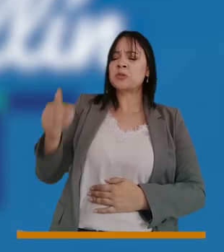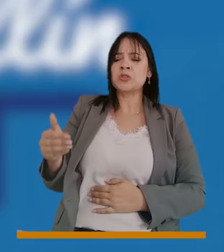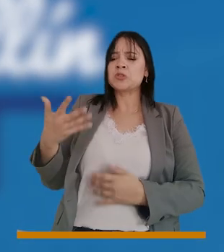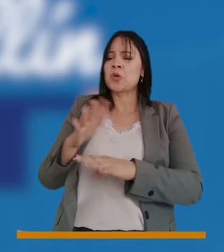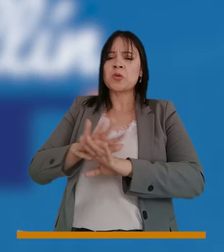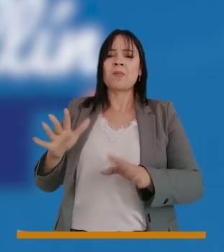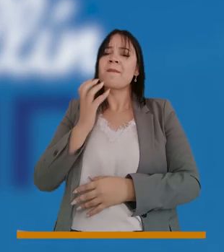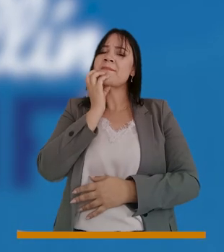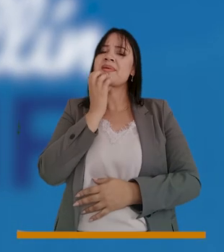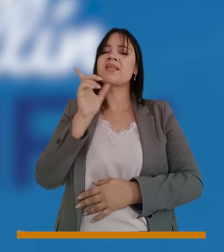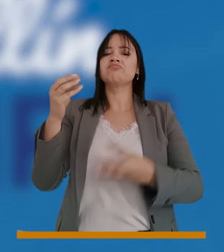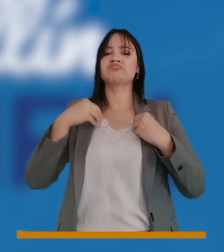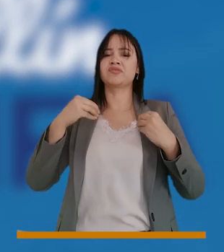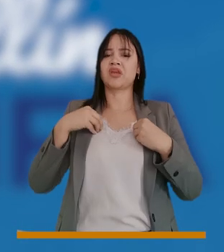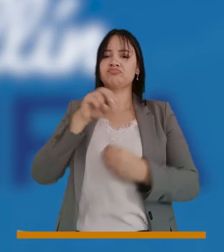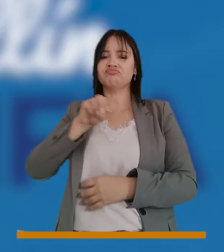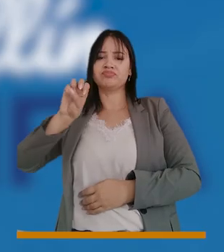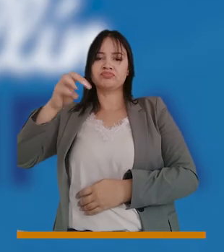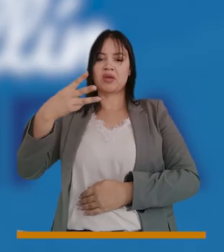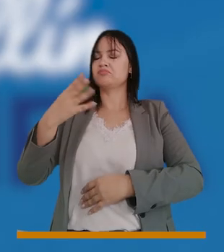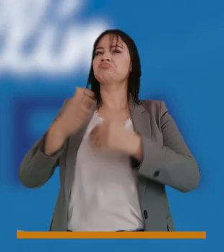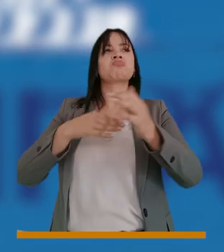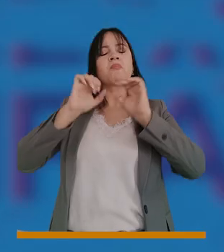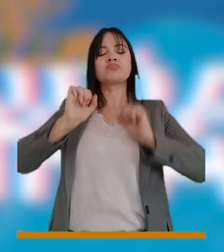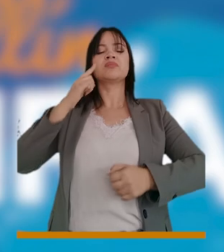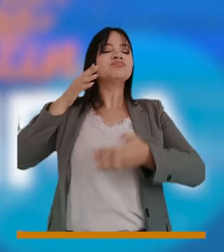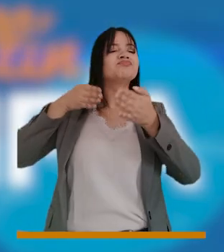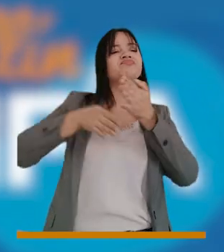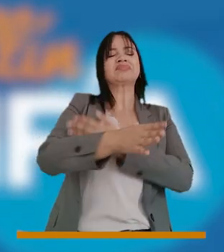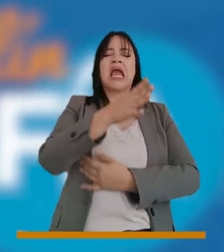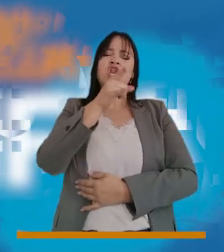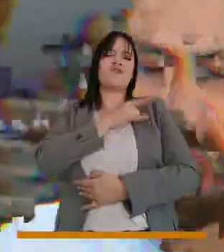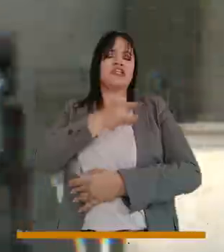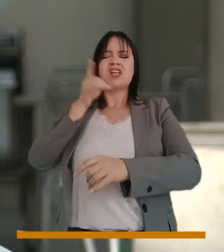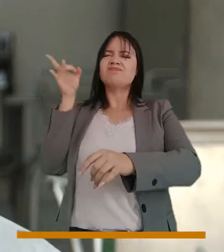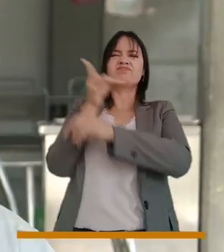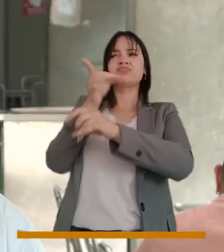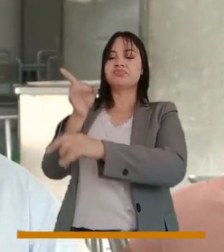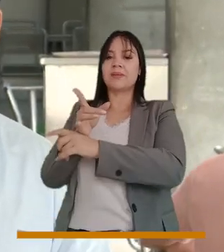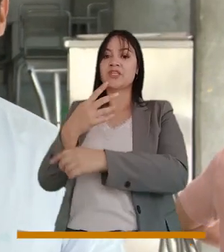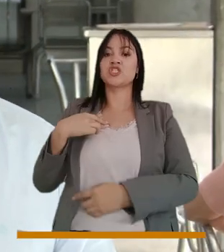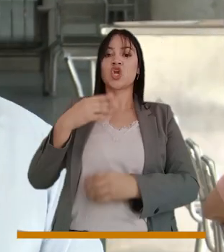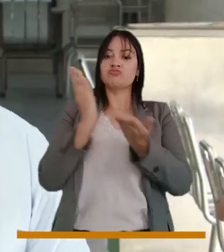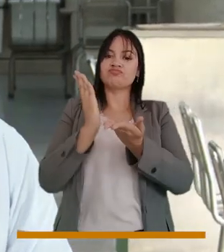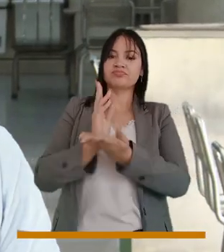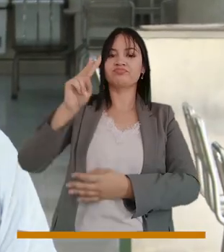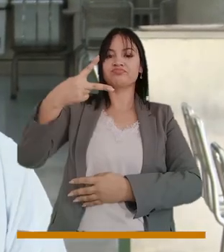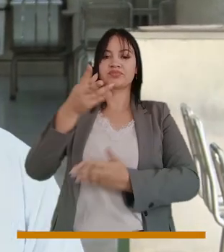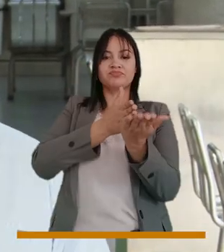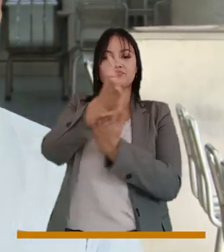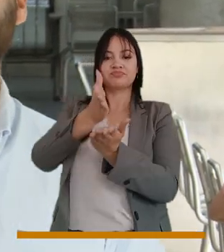estrato 3 Belén, tuve la oportunidad de acceder a las mejores universidades e hice dos carreras. Hoy, desde el Consejo de Medellín, tengo